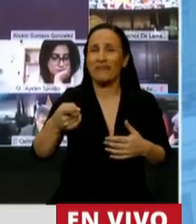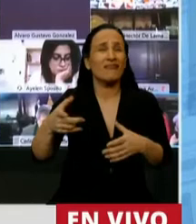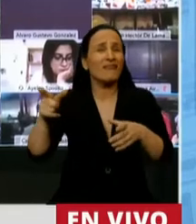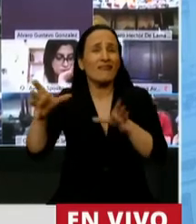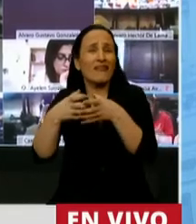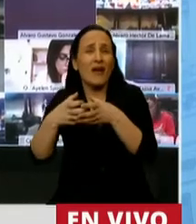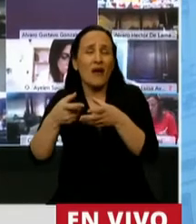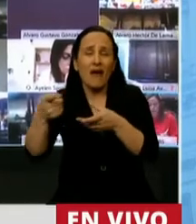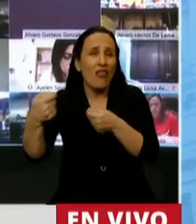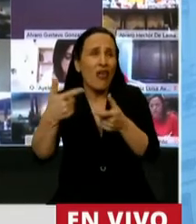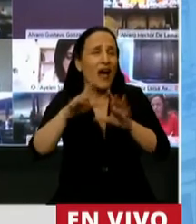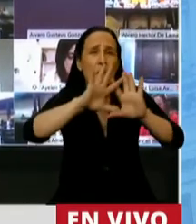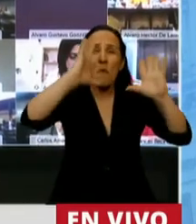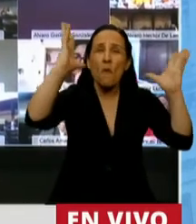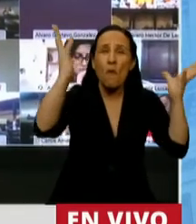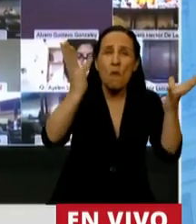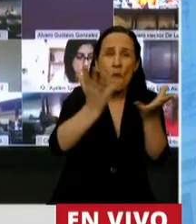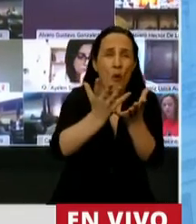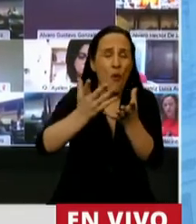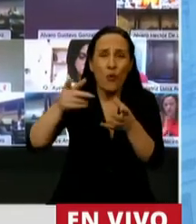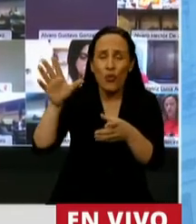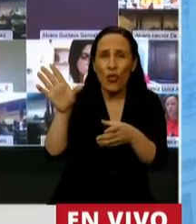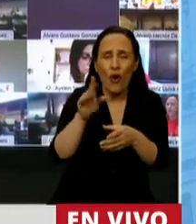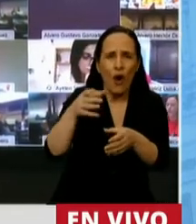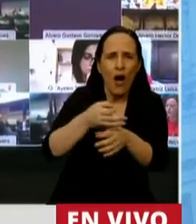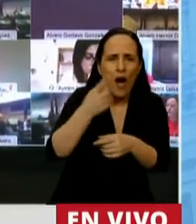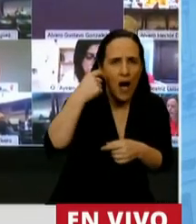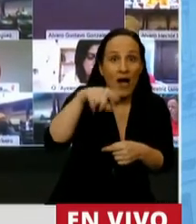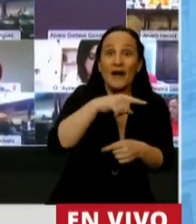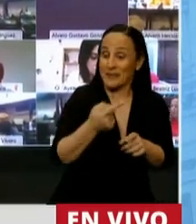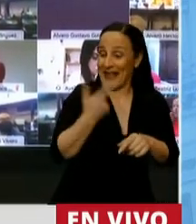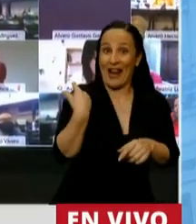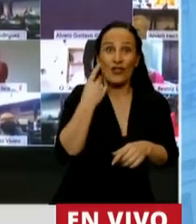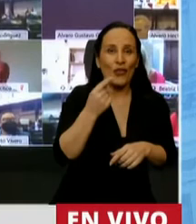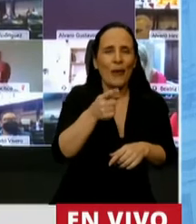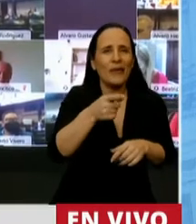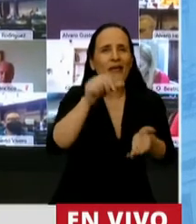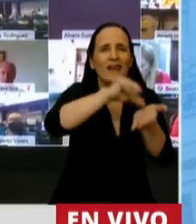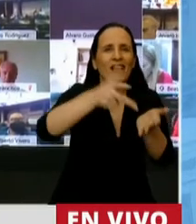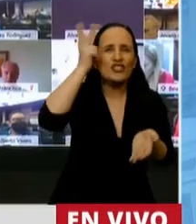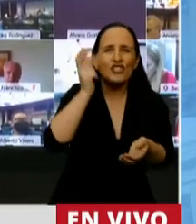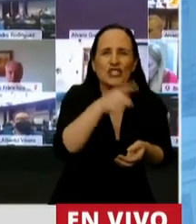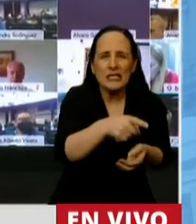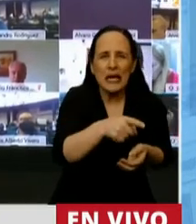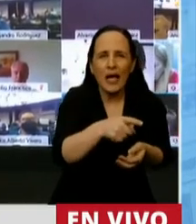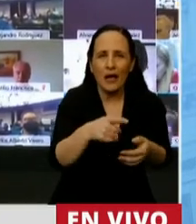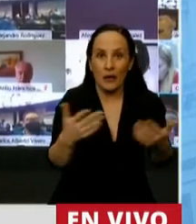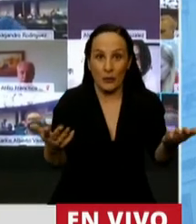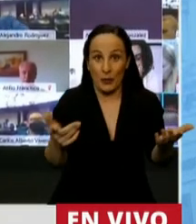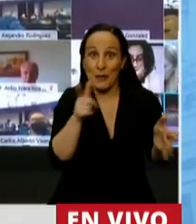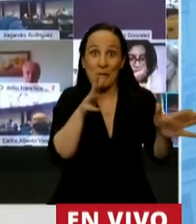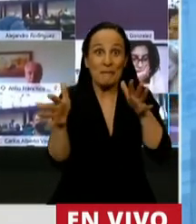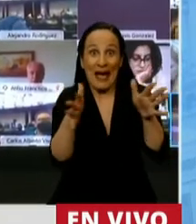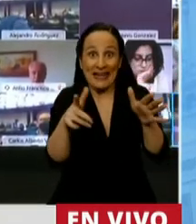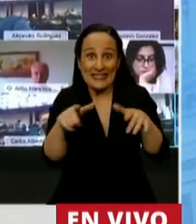Le enseñan al mundo estero. Y yo veía el otro día el resultado de Chile y decía, proceso muy